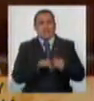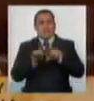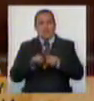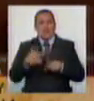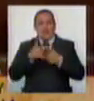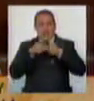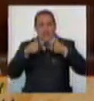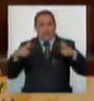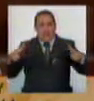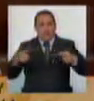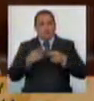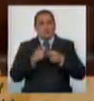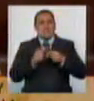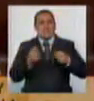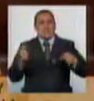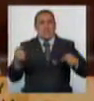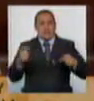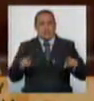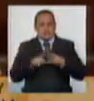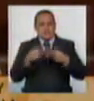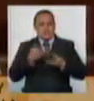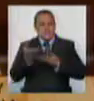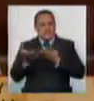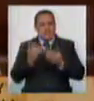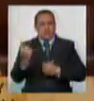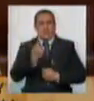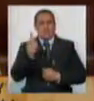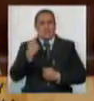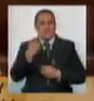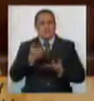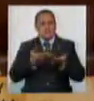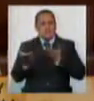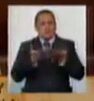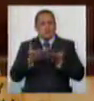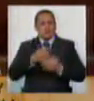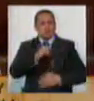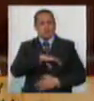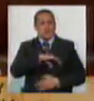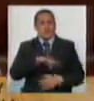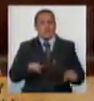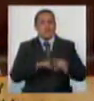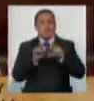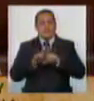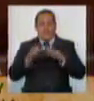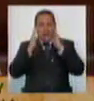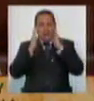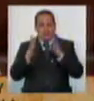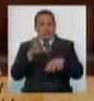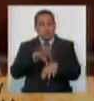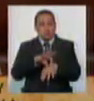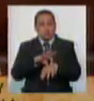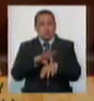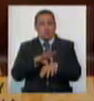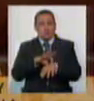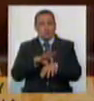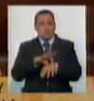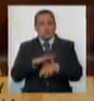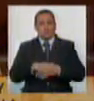lago Titicaca, llevando servicios y programas sociales, pero sobre todo atención médica,